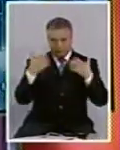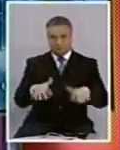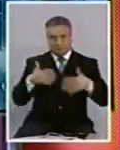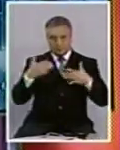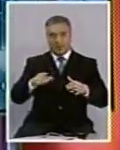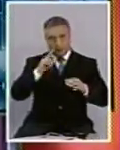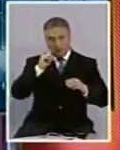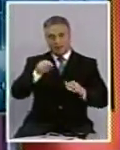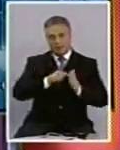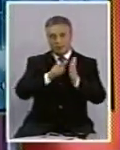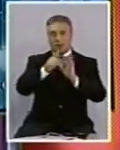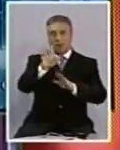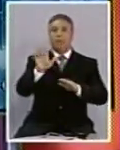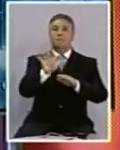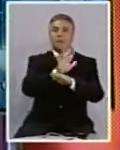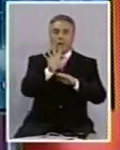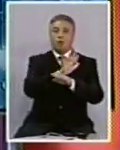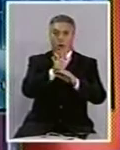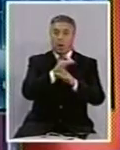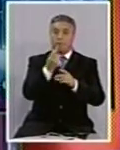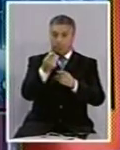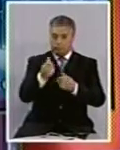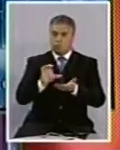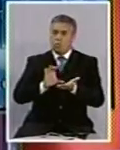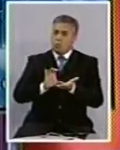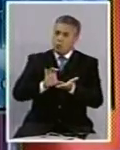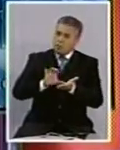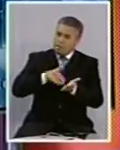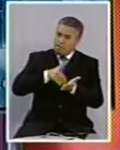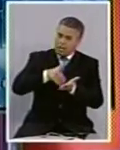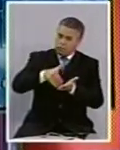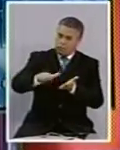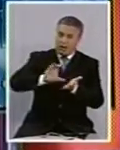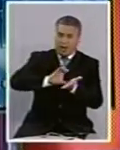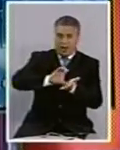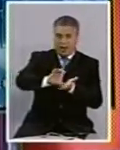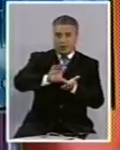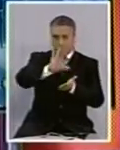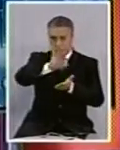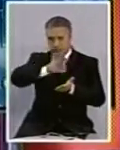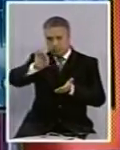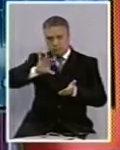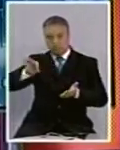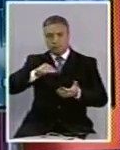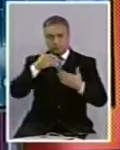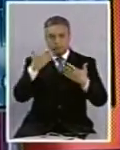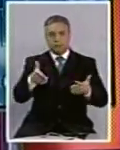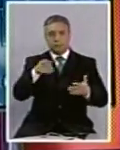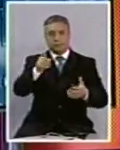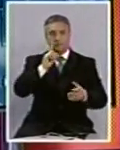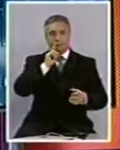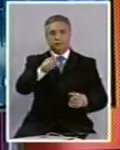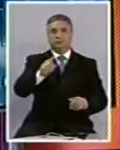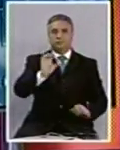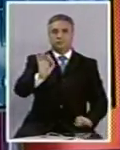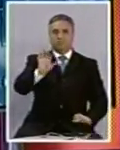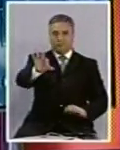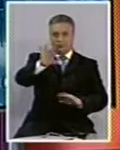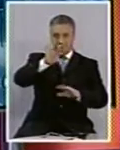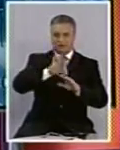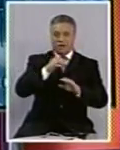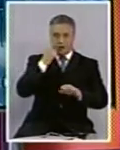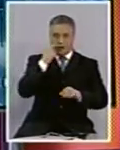cartelera nacional. Una película que tuvo un presupuesto millonario con un elenco de lujo y el sello innegable de Christopher